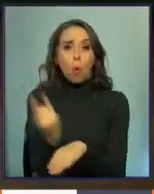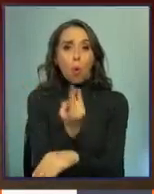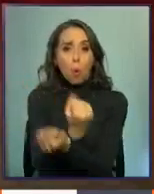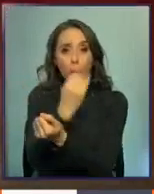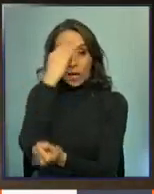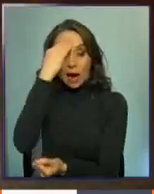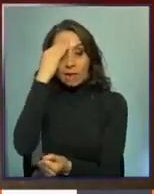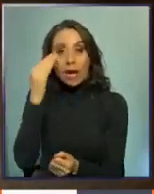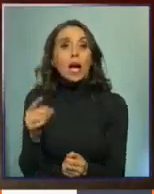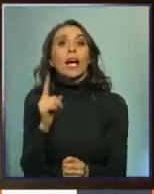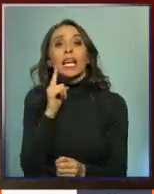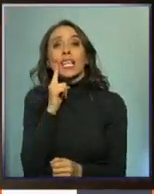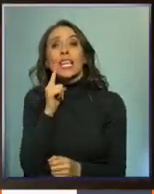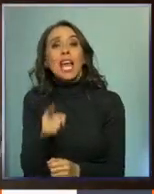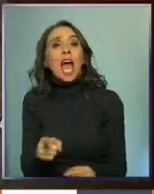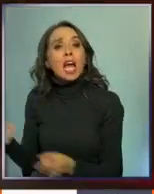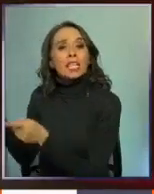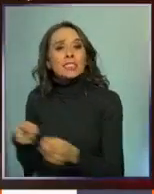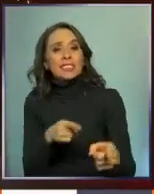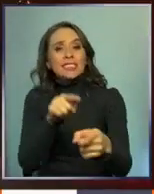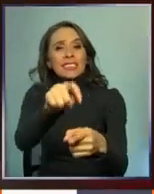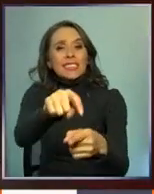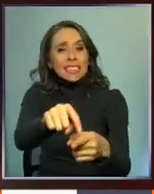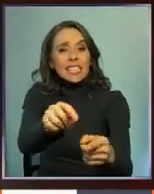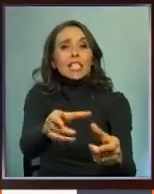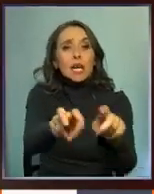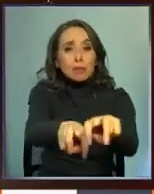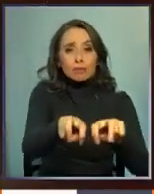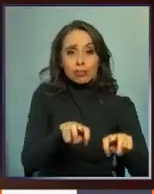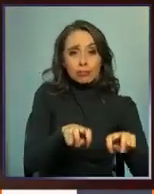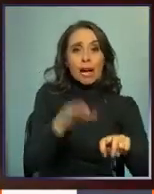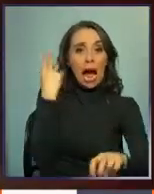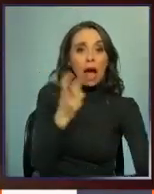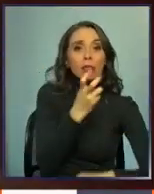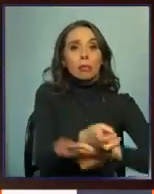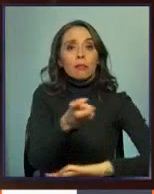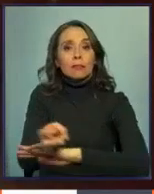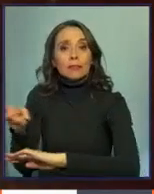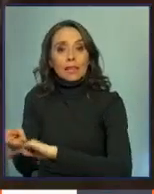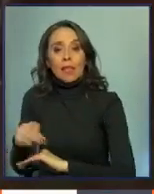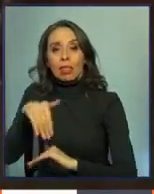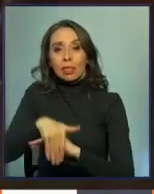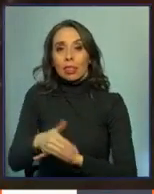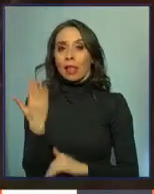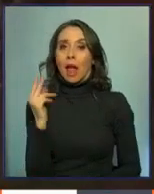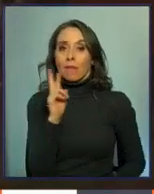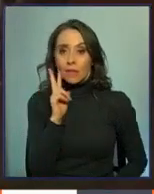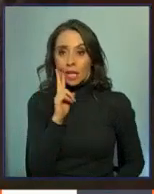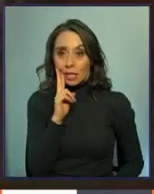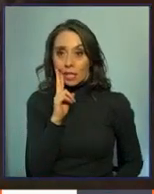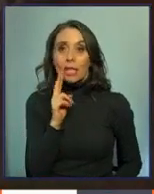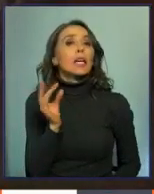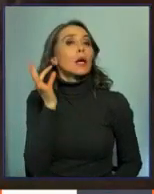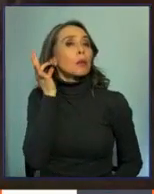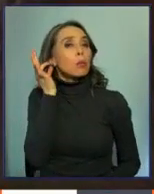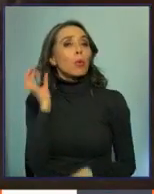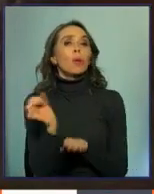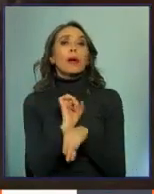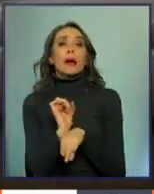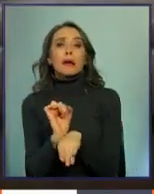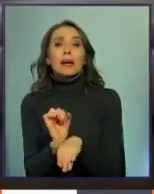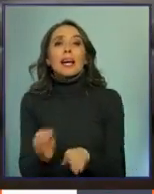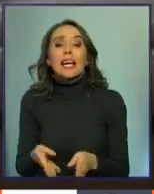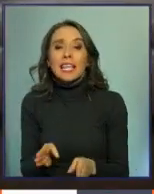El grupo causante de esta persecución ya había cometido una serie de asaltos la tarde del viernes. Primero abordaron a una mujer en la calle